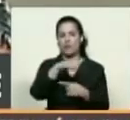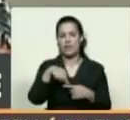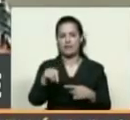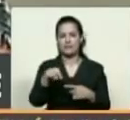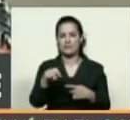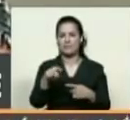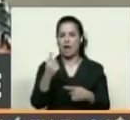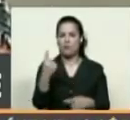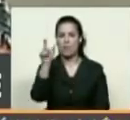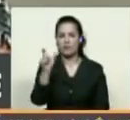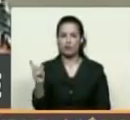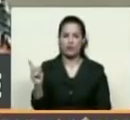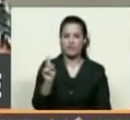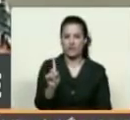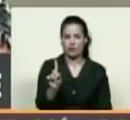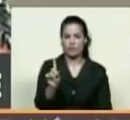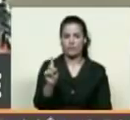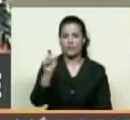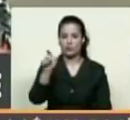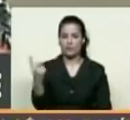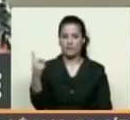una de las personas agredidas. Nosotros